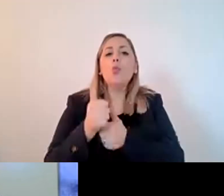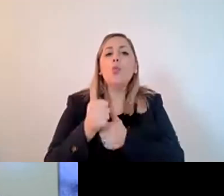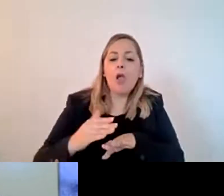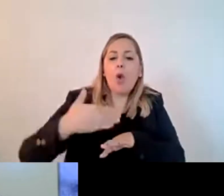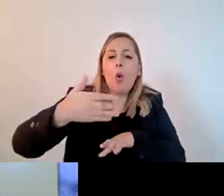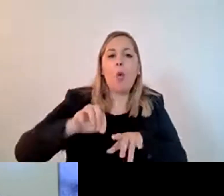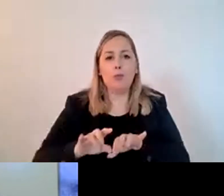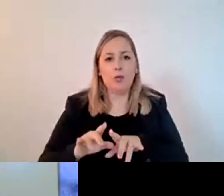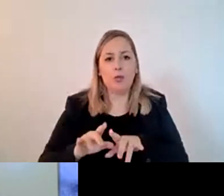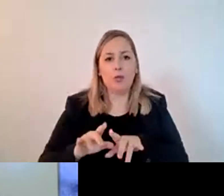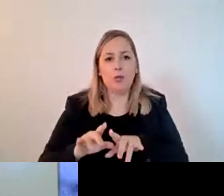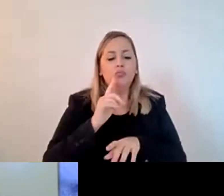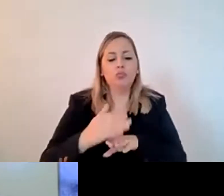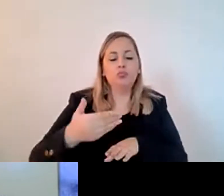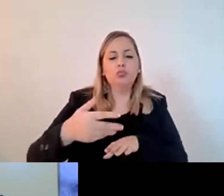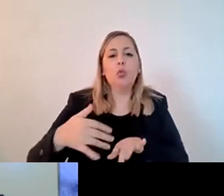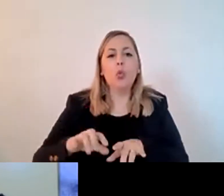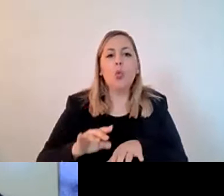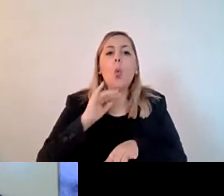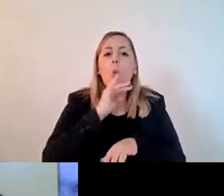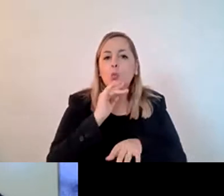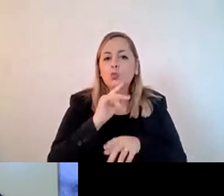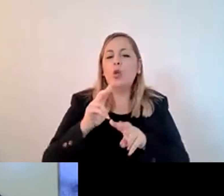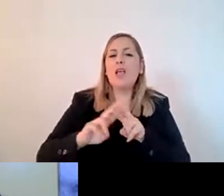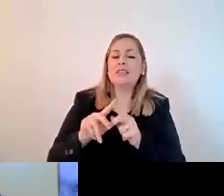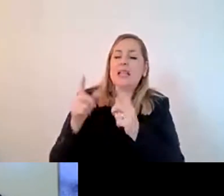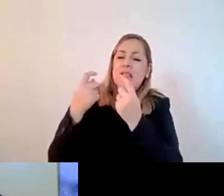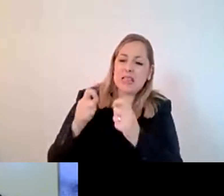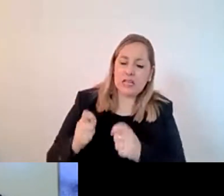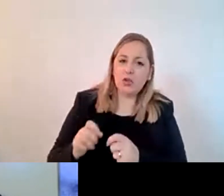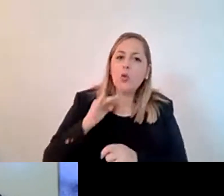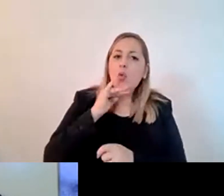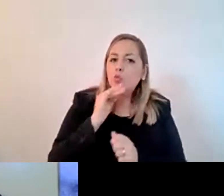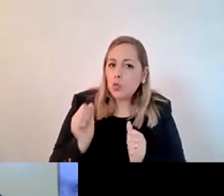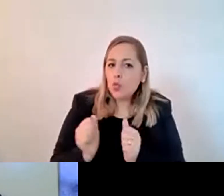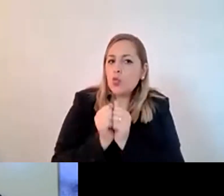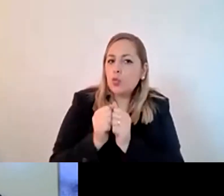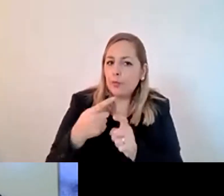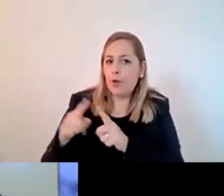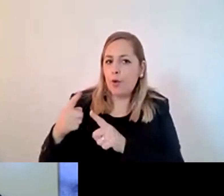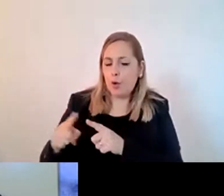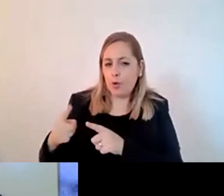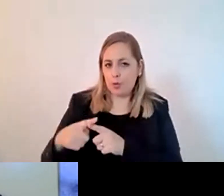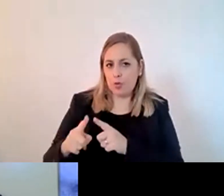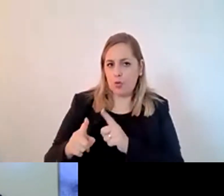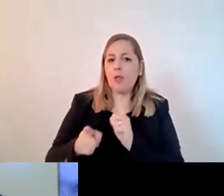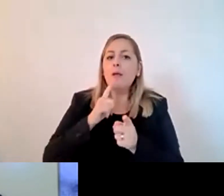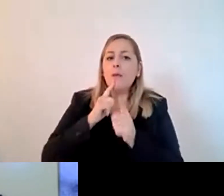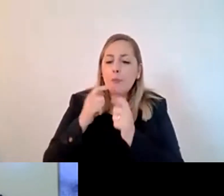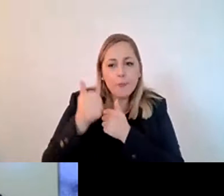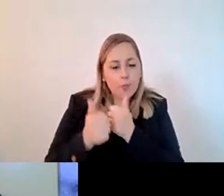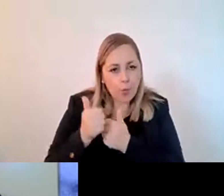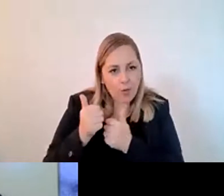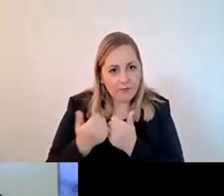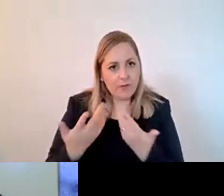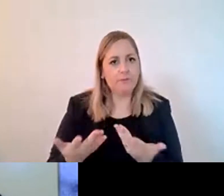prueba computarizada que es la que uso para hacer diagnóstico, pero la uso junto con otras pruebas. A